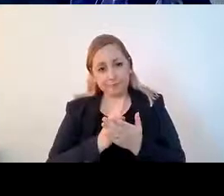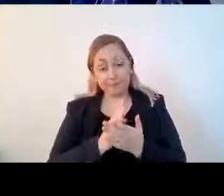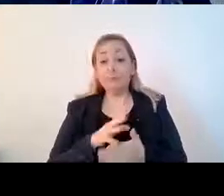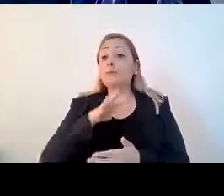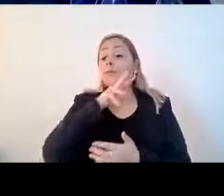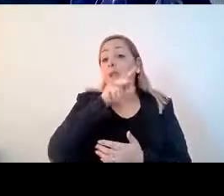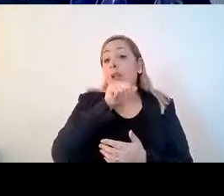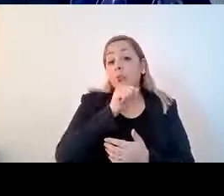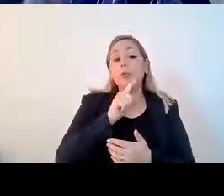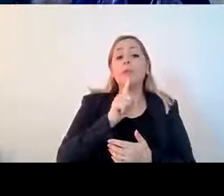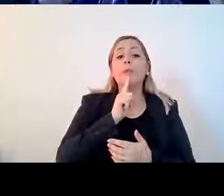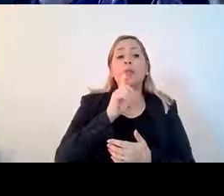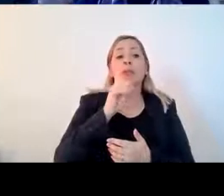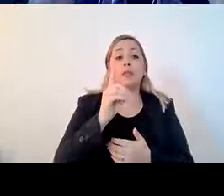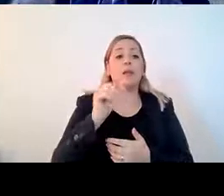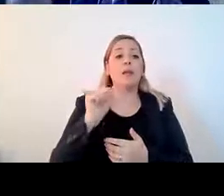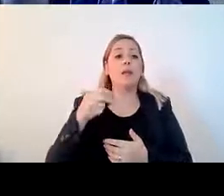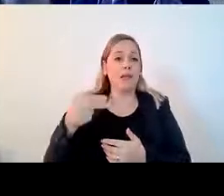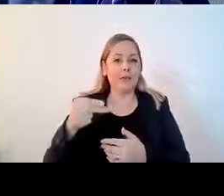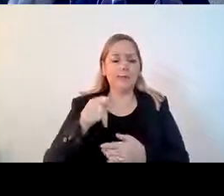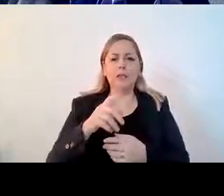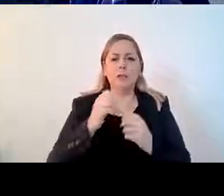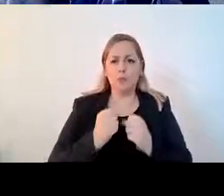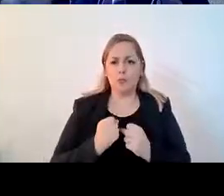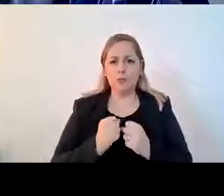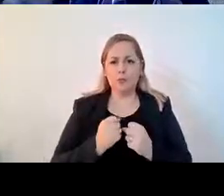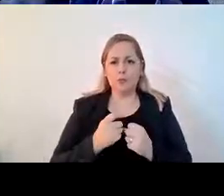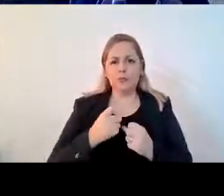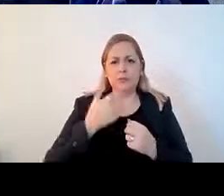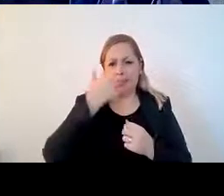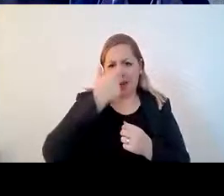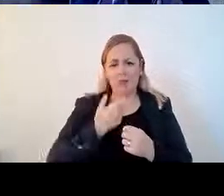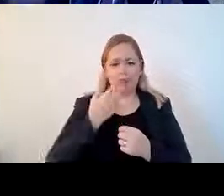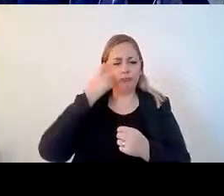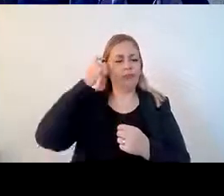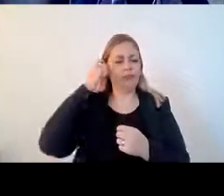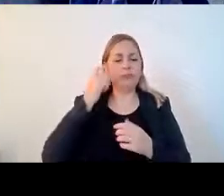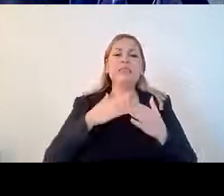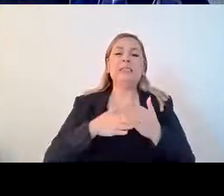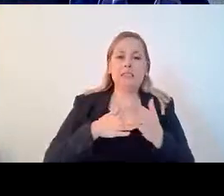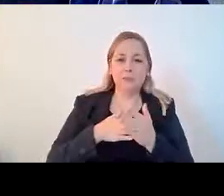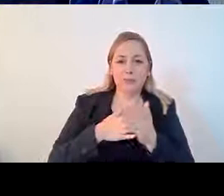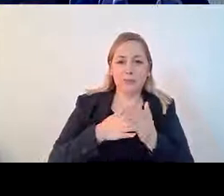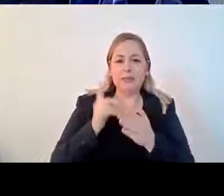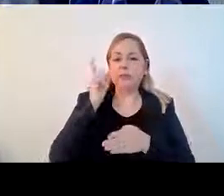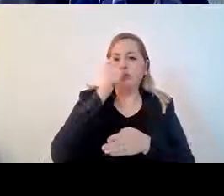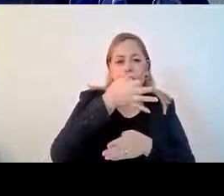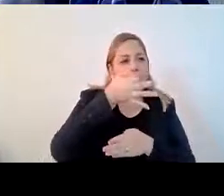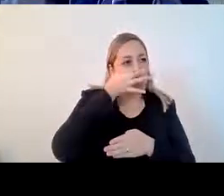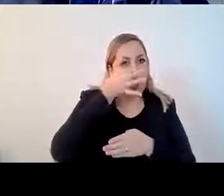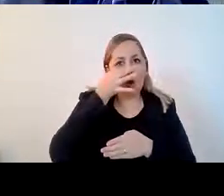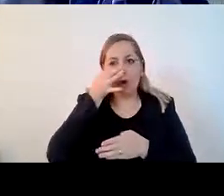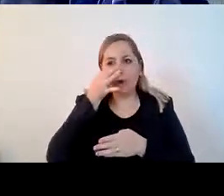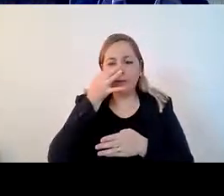con TDAH tienen una capacidad de autoconciencia limitada que les dificulta observar lo que piensan,